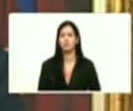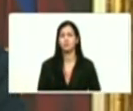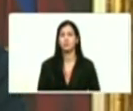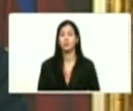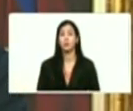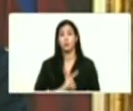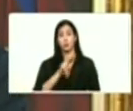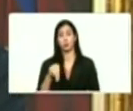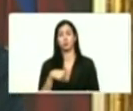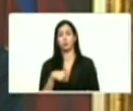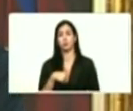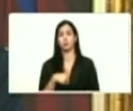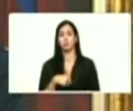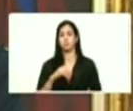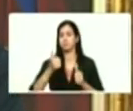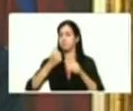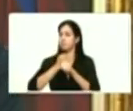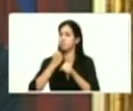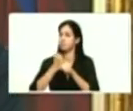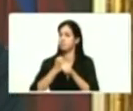nosotros nosotros no hemos puesto a trabajar